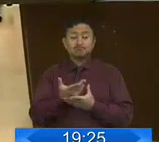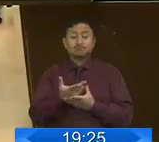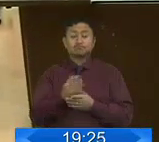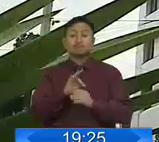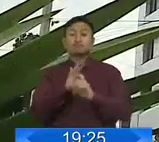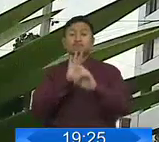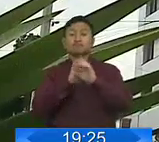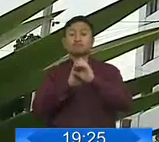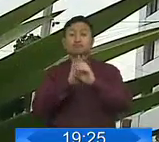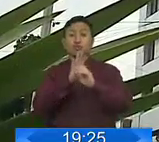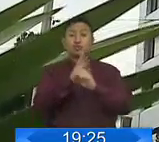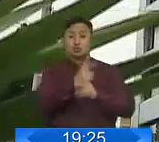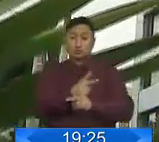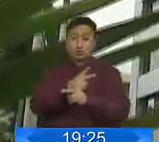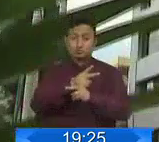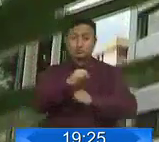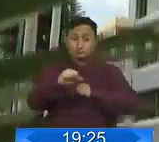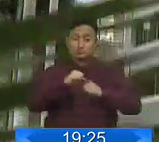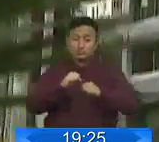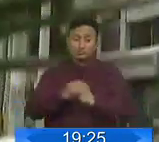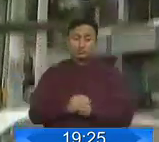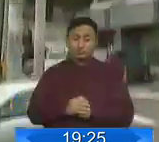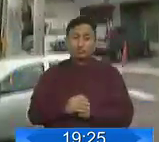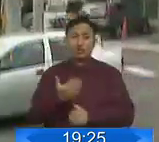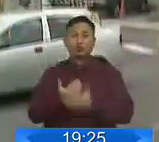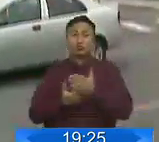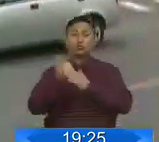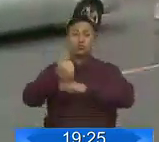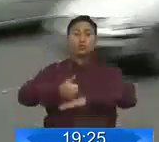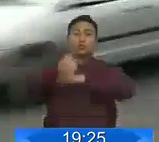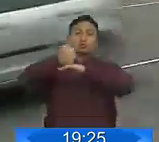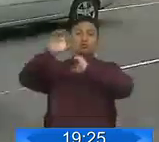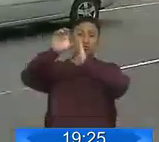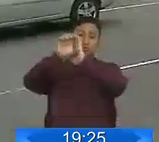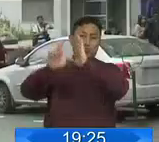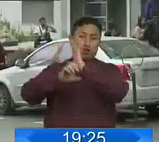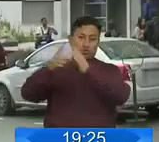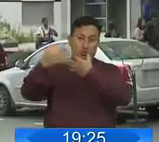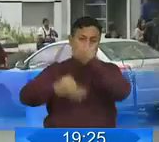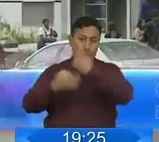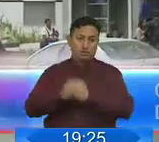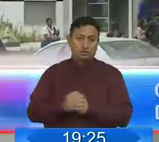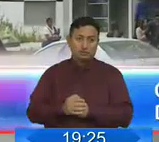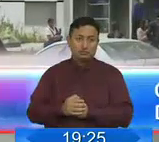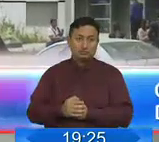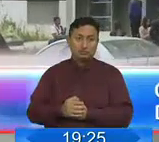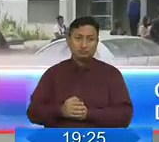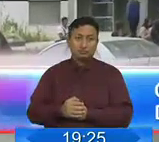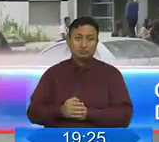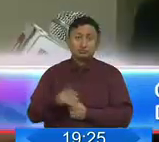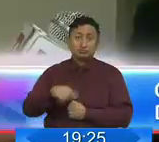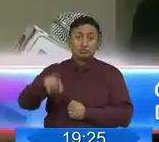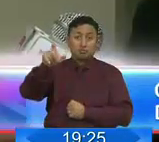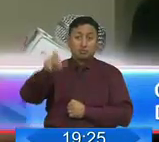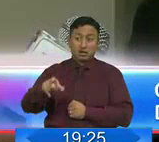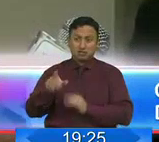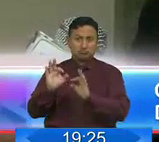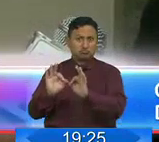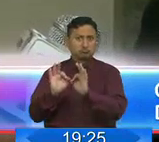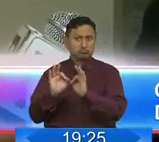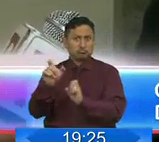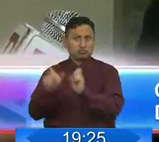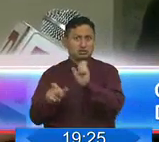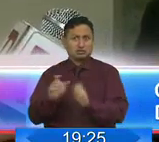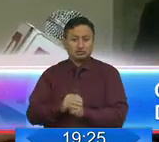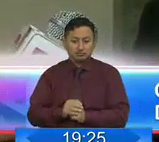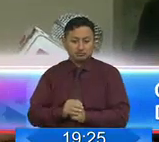por ejemplo, para la elección de la Corte Constitucional. Dice que esta nueva Corte tiene ciudadanos de lujo. Pero sobre todo creo